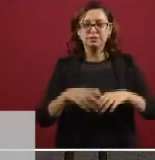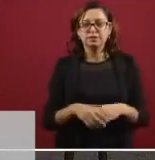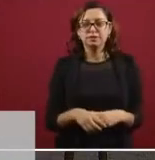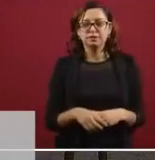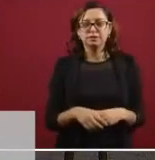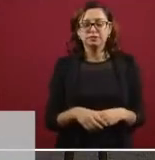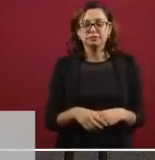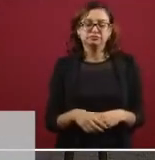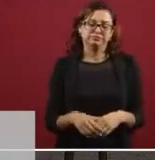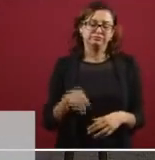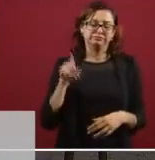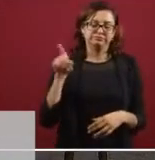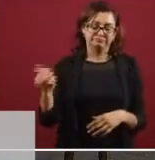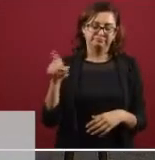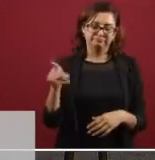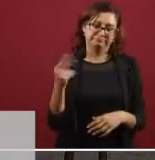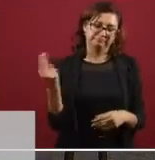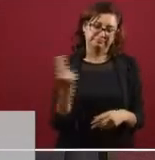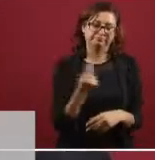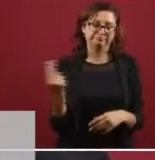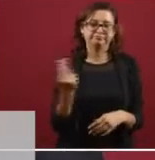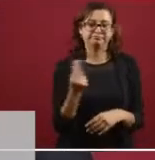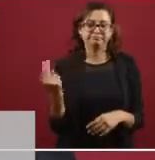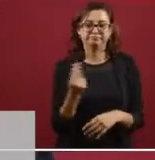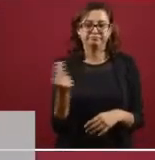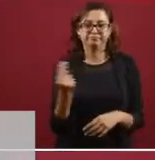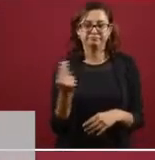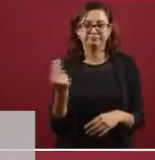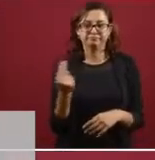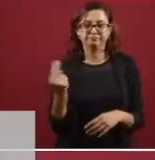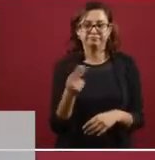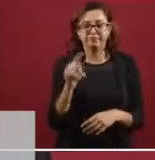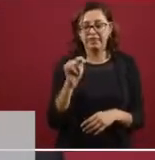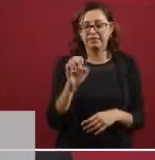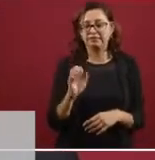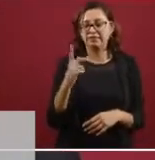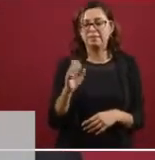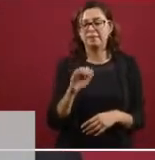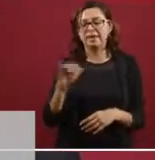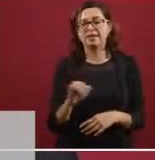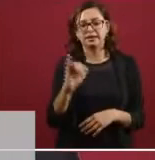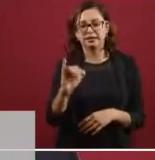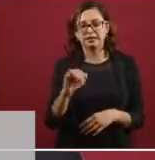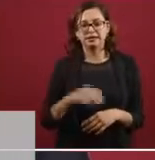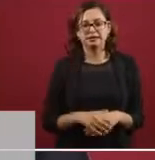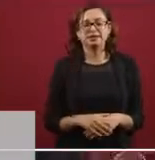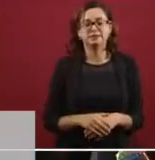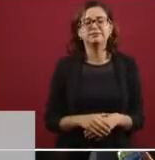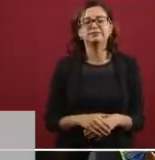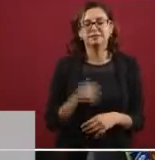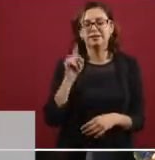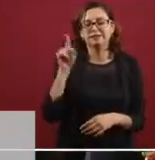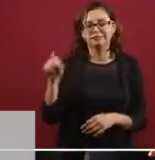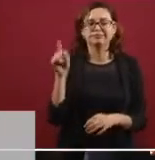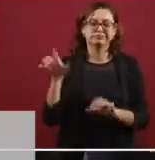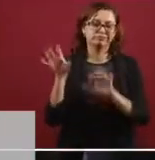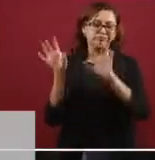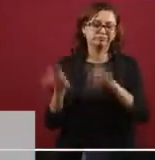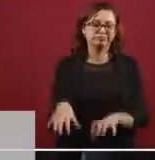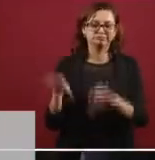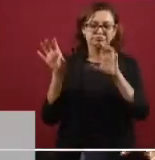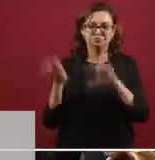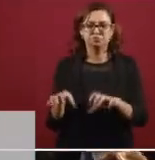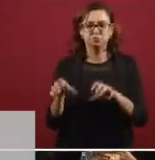El presidente enviará a la Guardia Nacional a la Sierra de Puebla, en especial a Zacapoaxtla y Zacatlán, que son las zonas en donde hace falta más